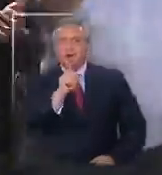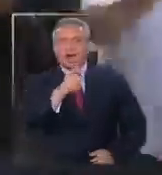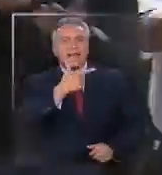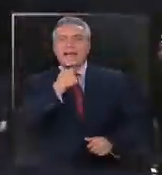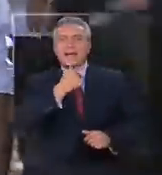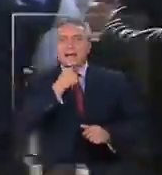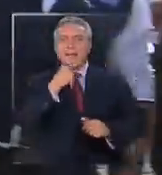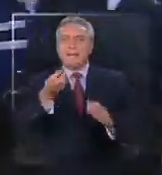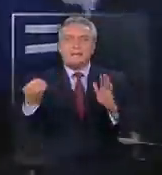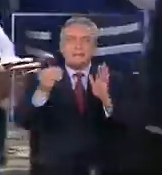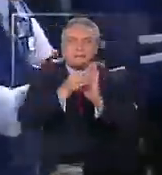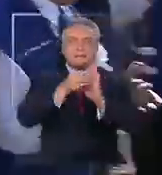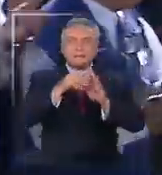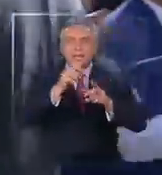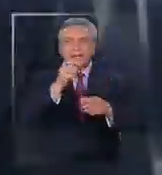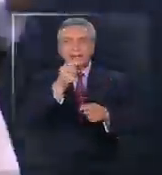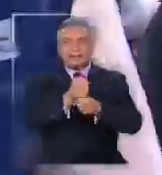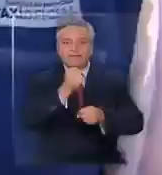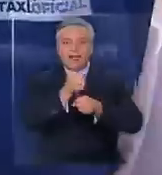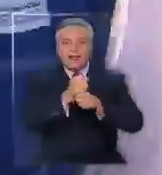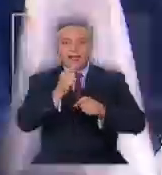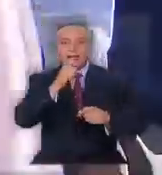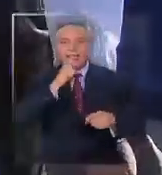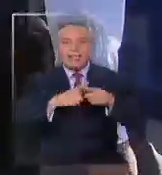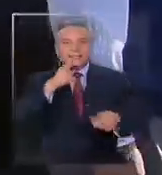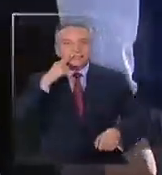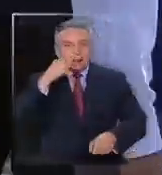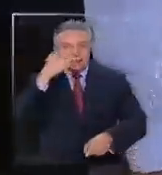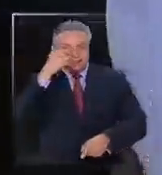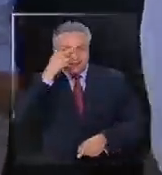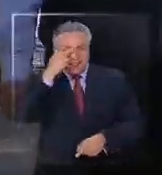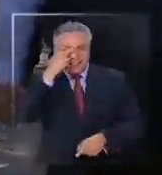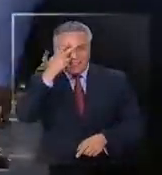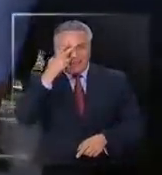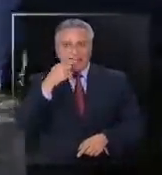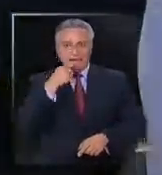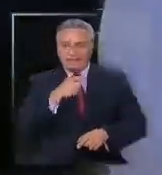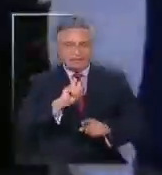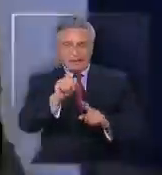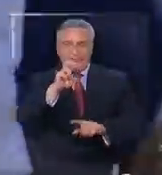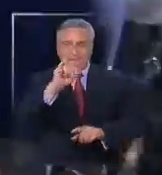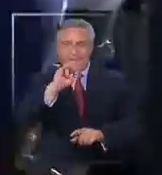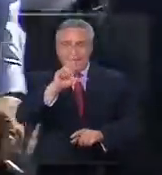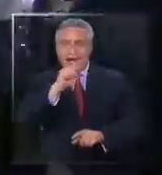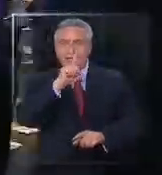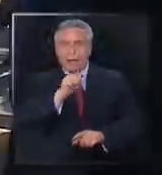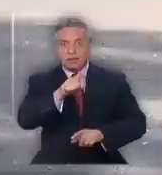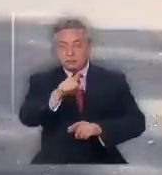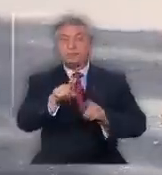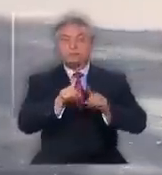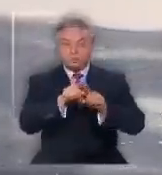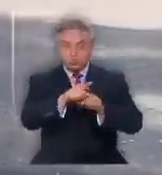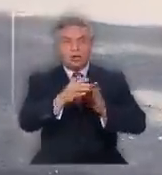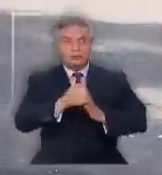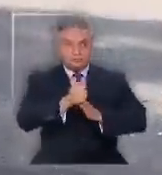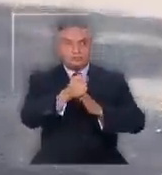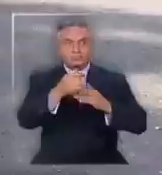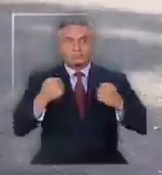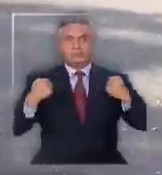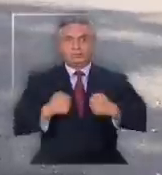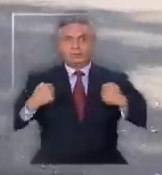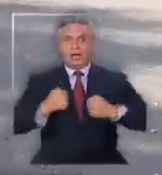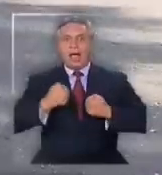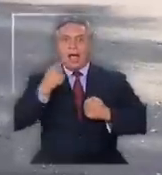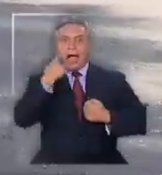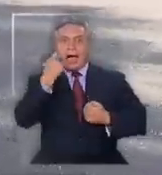piratas! ¡No queremos más piratas! Una manifestación liderada por taxistas del aeropuerto, los de chaquetas